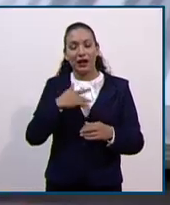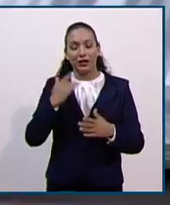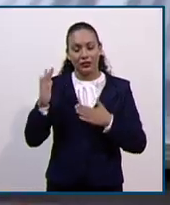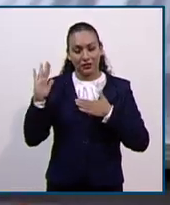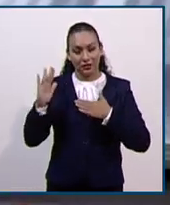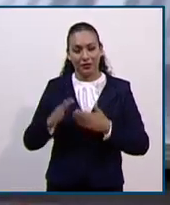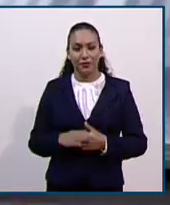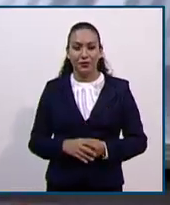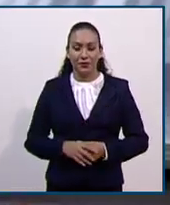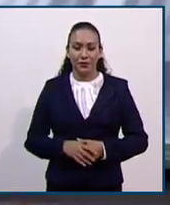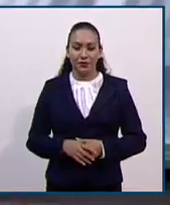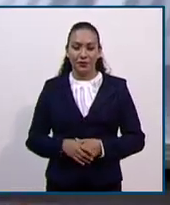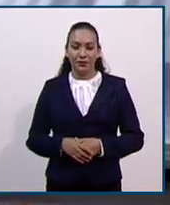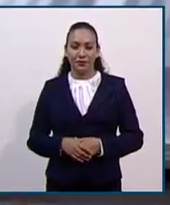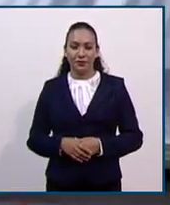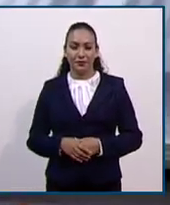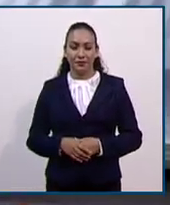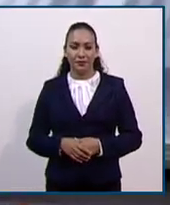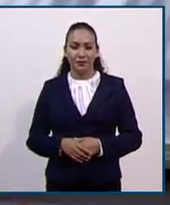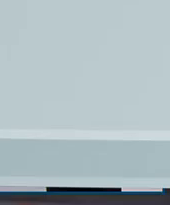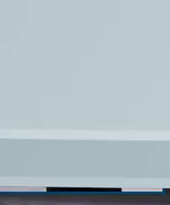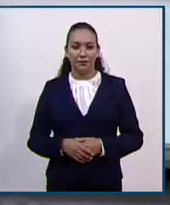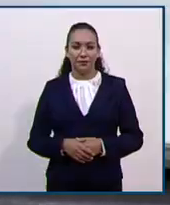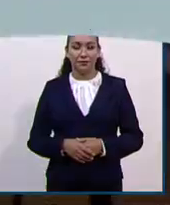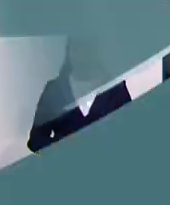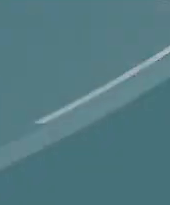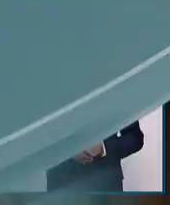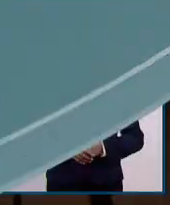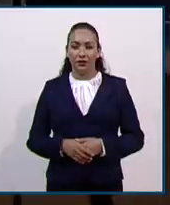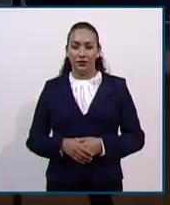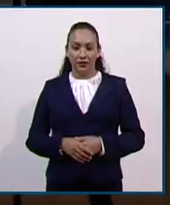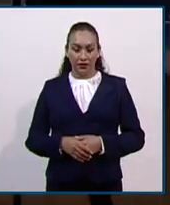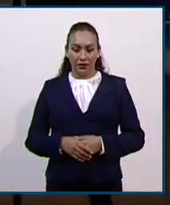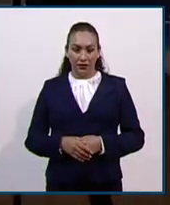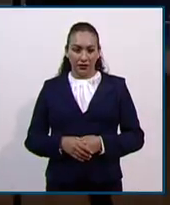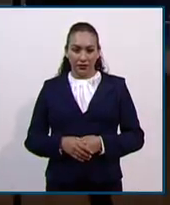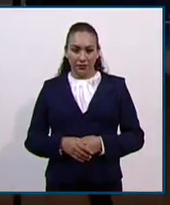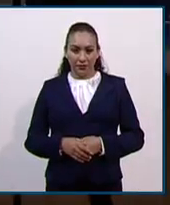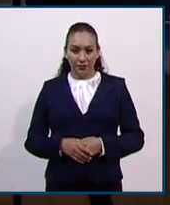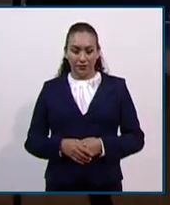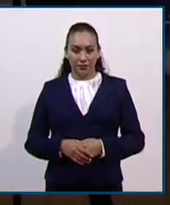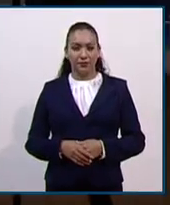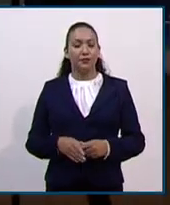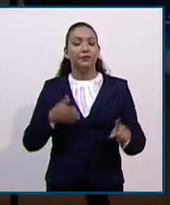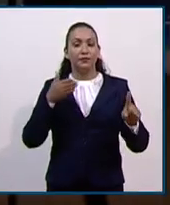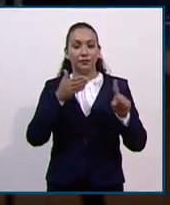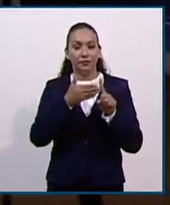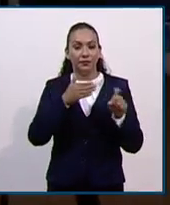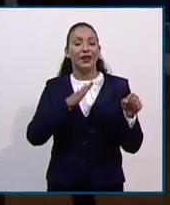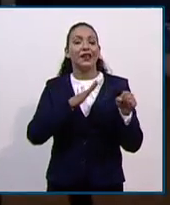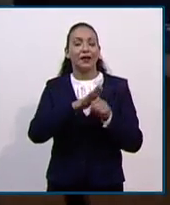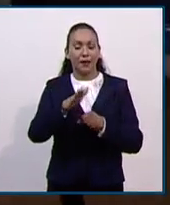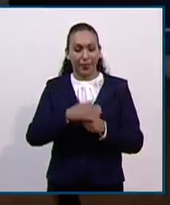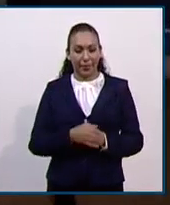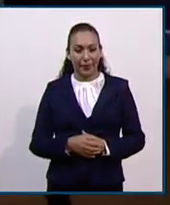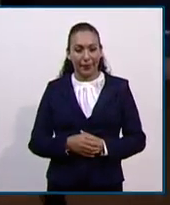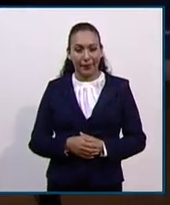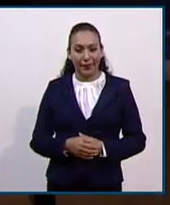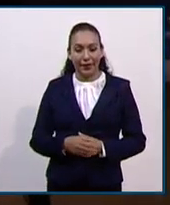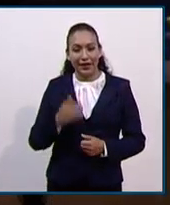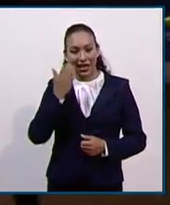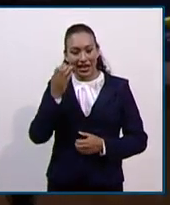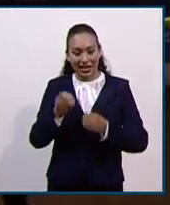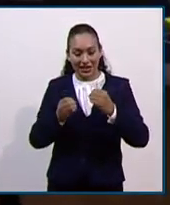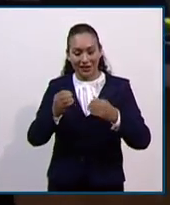para el canal del Poder Judicial de la Federación. Con el fin de consolidar la apertura del máximo